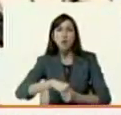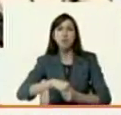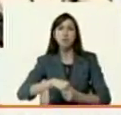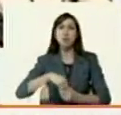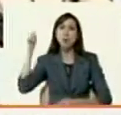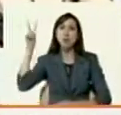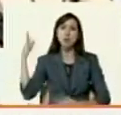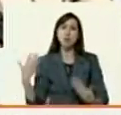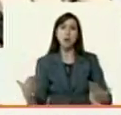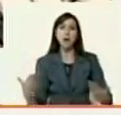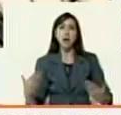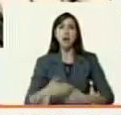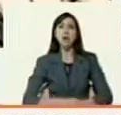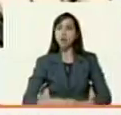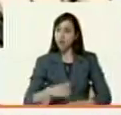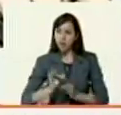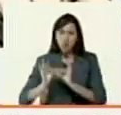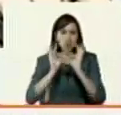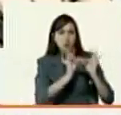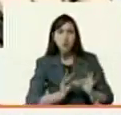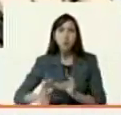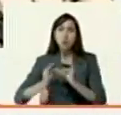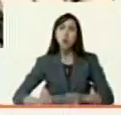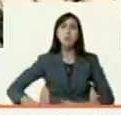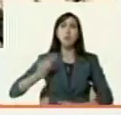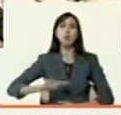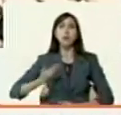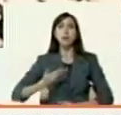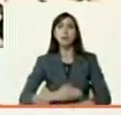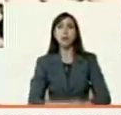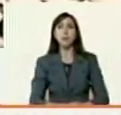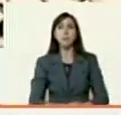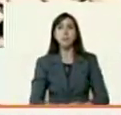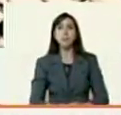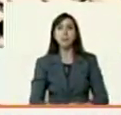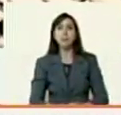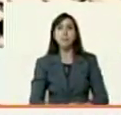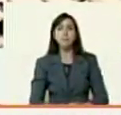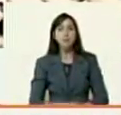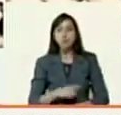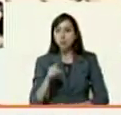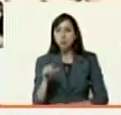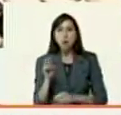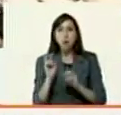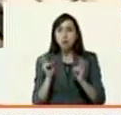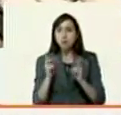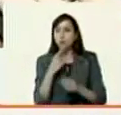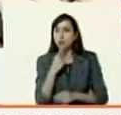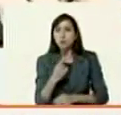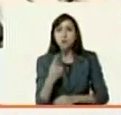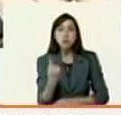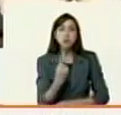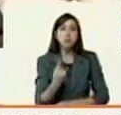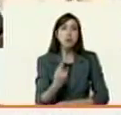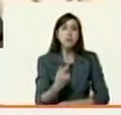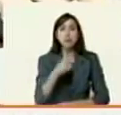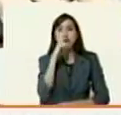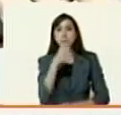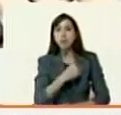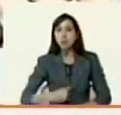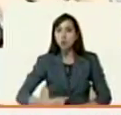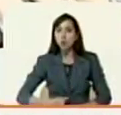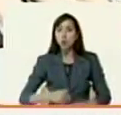propio territorio. Tenemos que unirnos. Esto no es un tema solo del presidente Maduro, del gobierno bolivariano, es un tema de